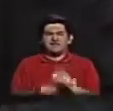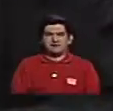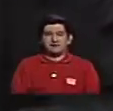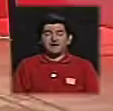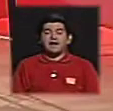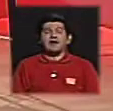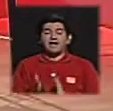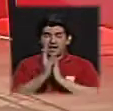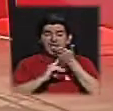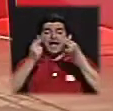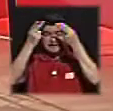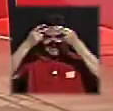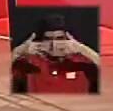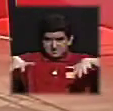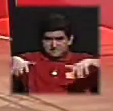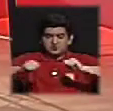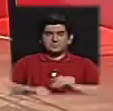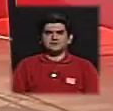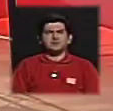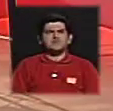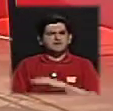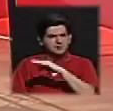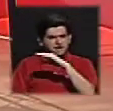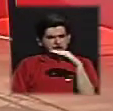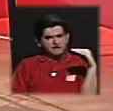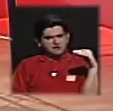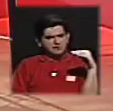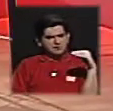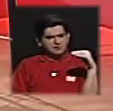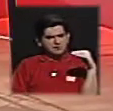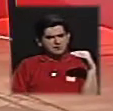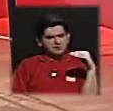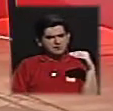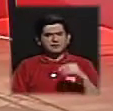de Internet y de